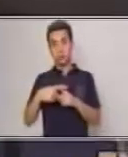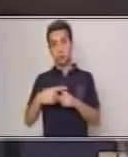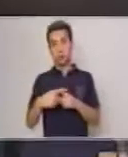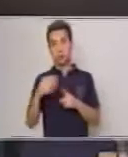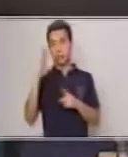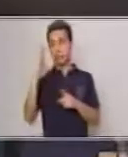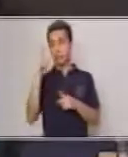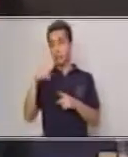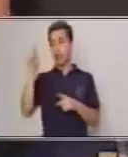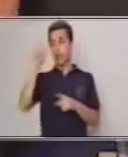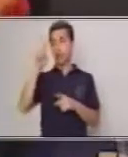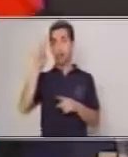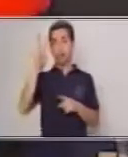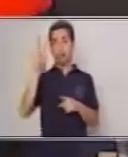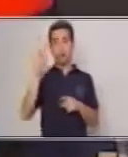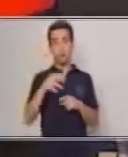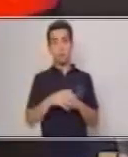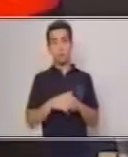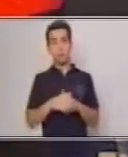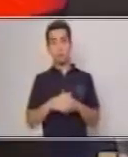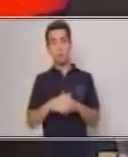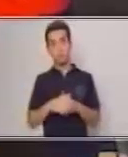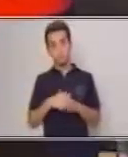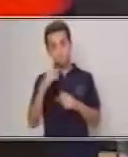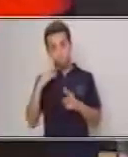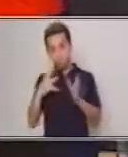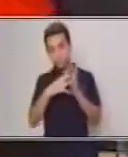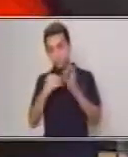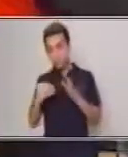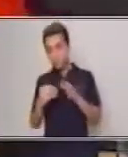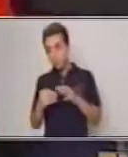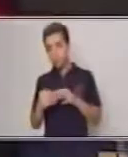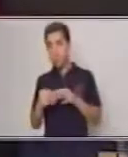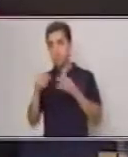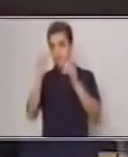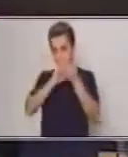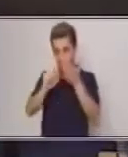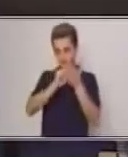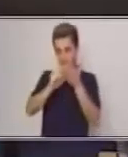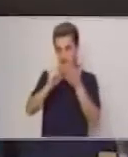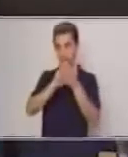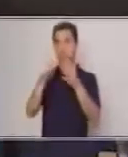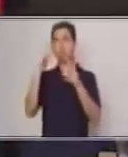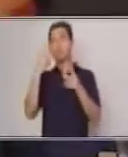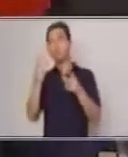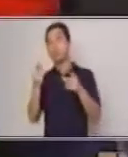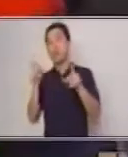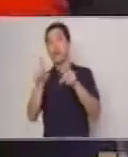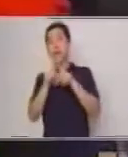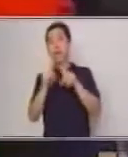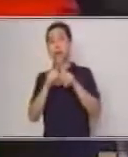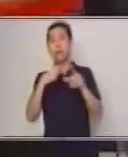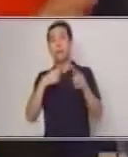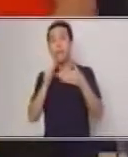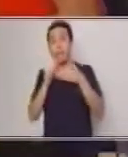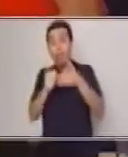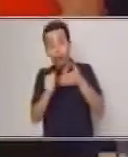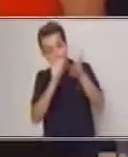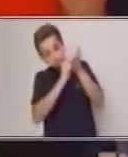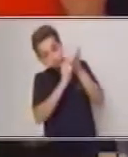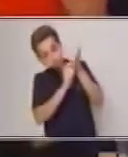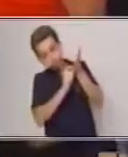b al cuadrado. Lo repetimos acá para que sea nuestra guía para colocar la respuesta.